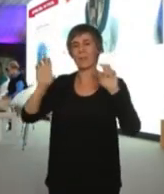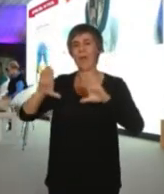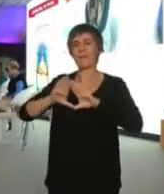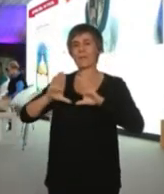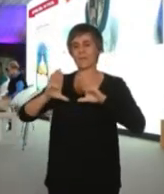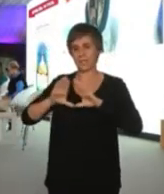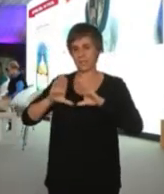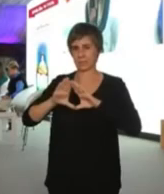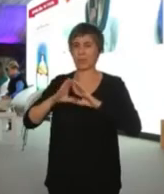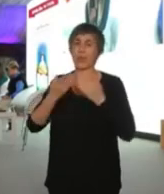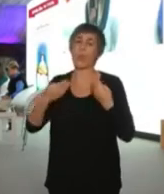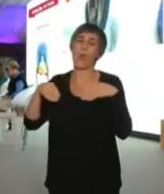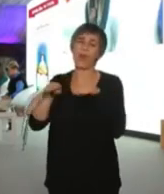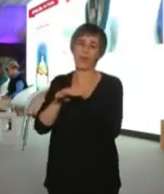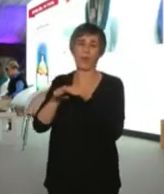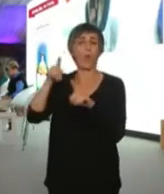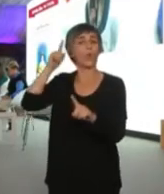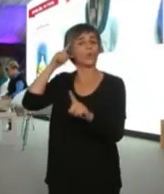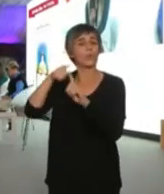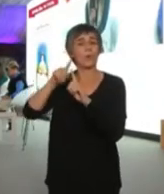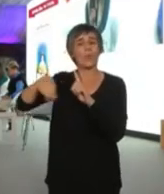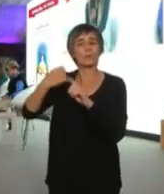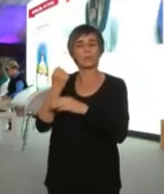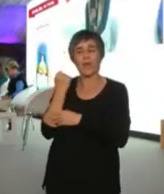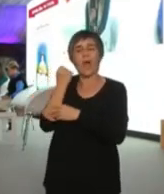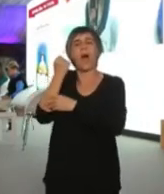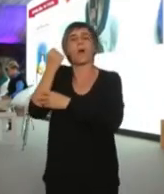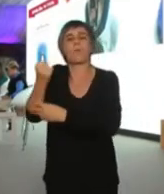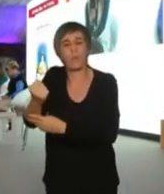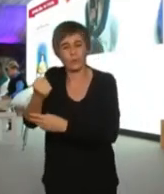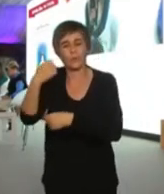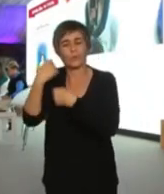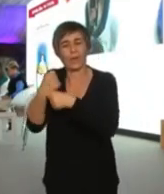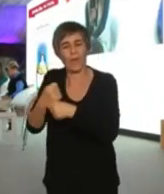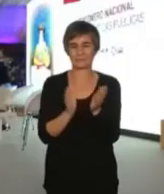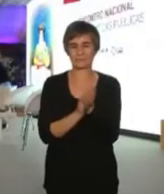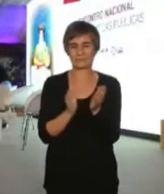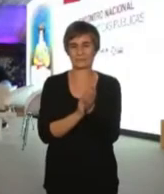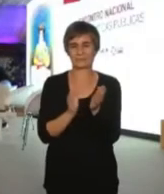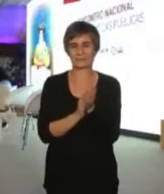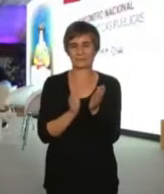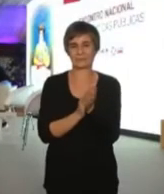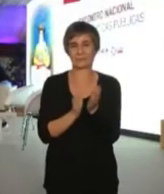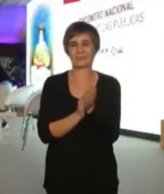conseguir pois arrimar o ombro e espallalo por toda a provincia.